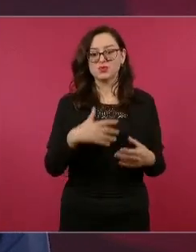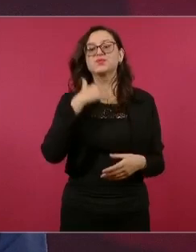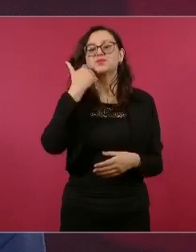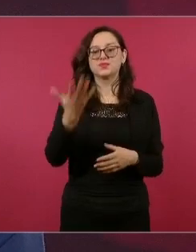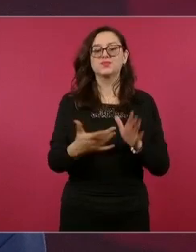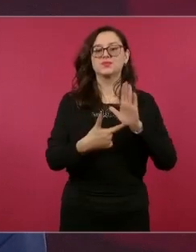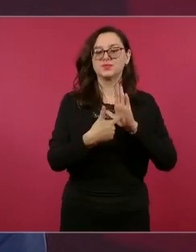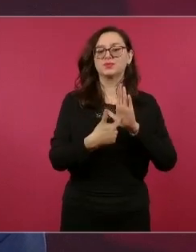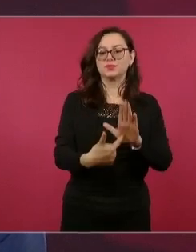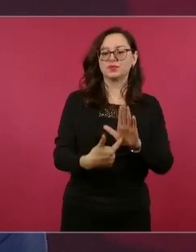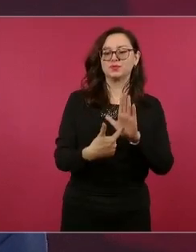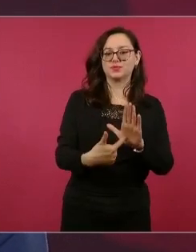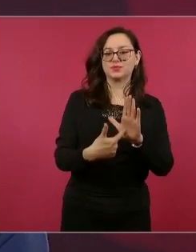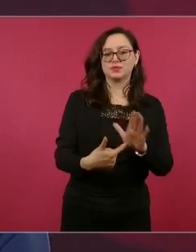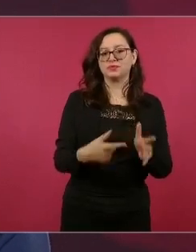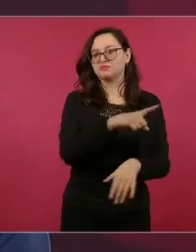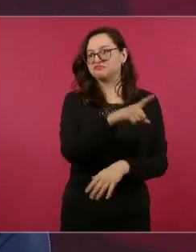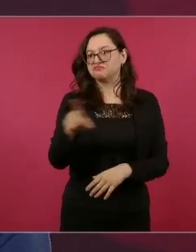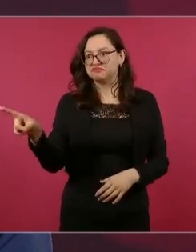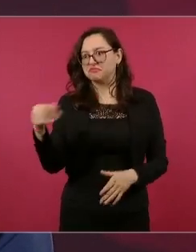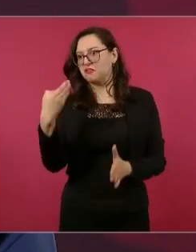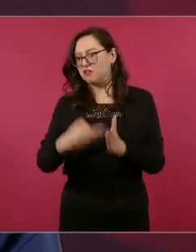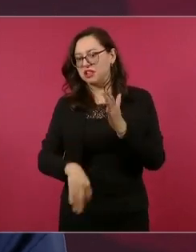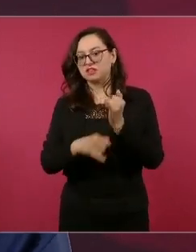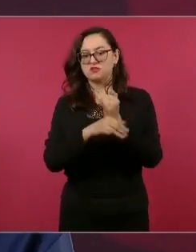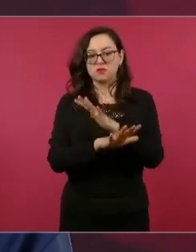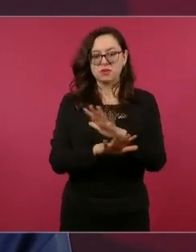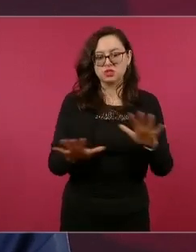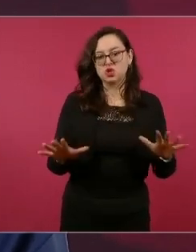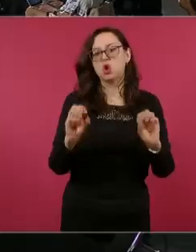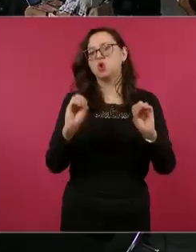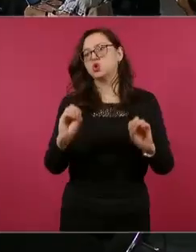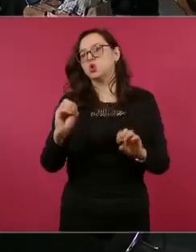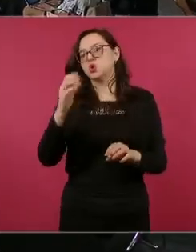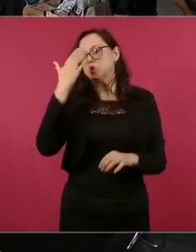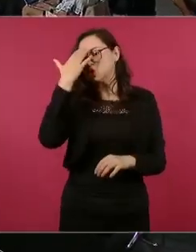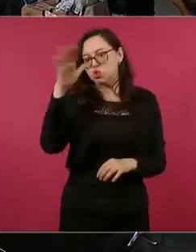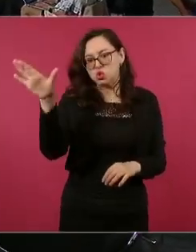no se conoce, o no todos